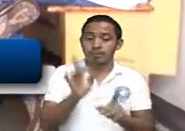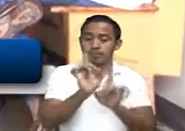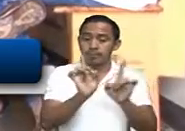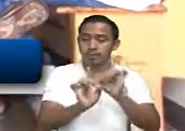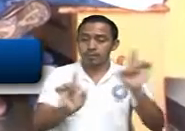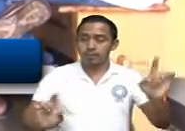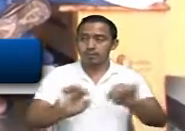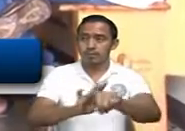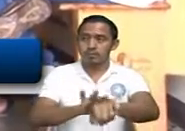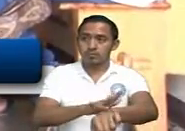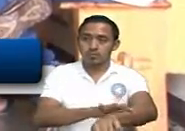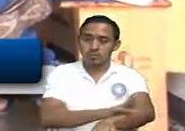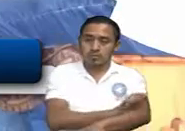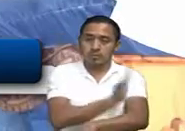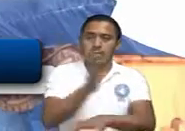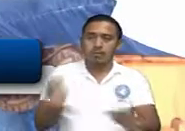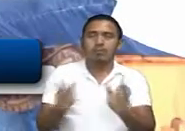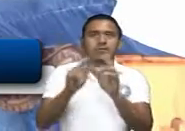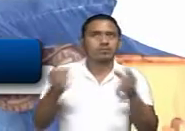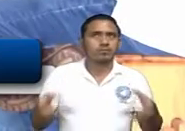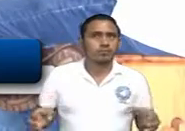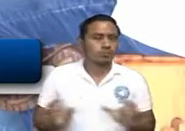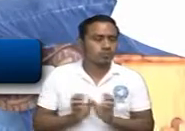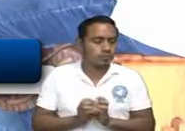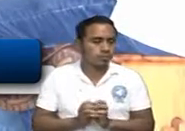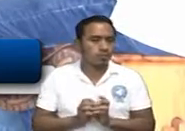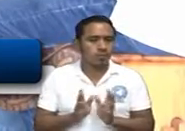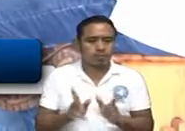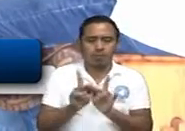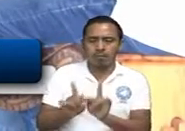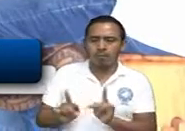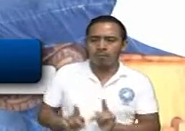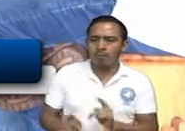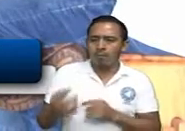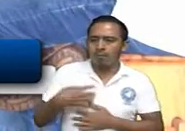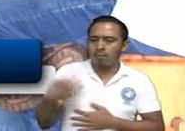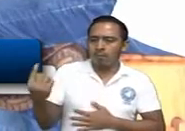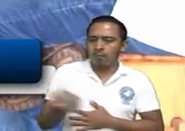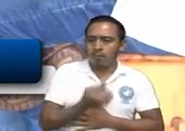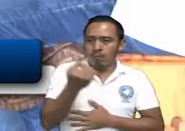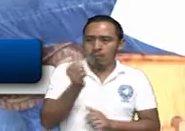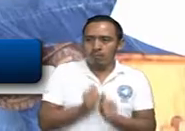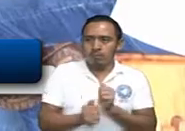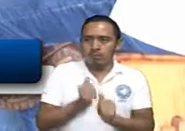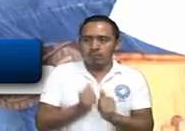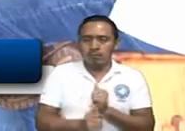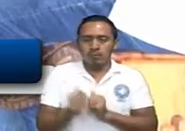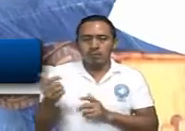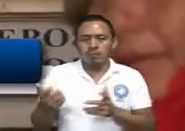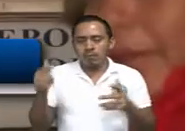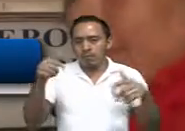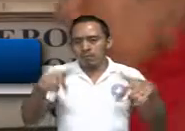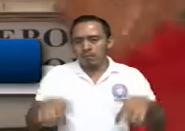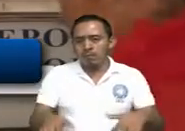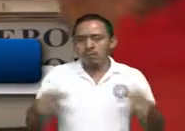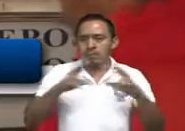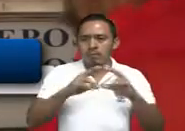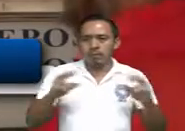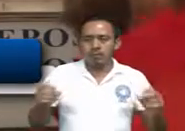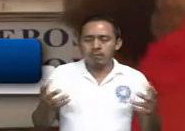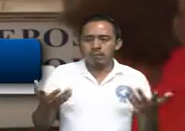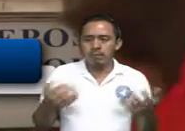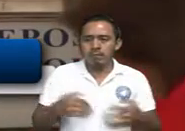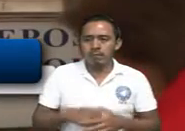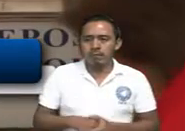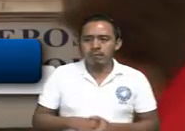sensibilización de la comunidad, de las personas, del individuo afectado. en este momento creo que, siendo